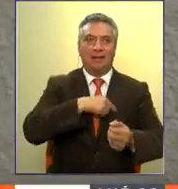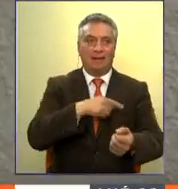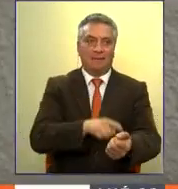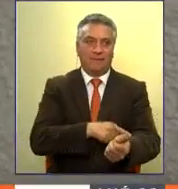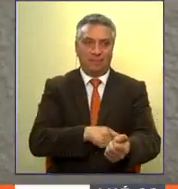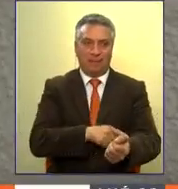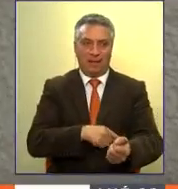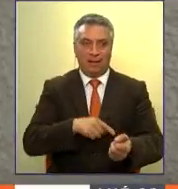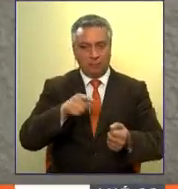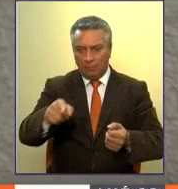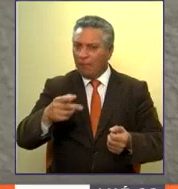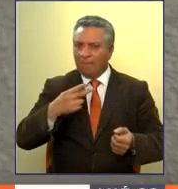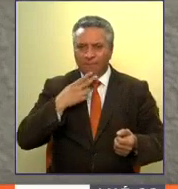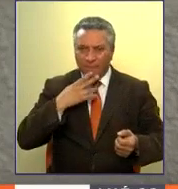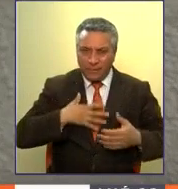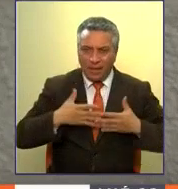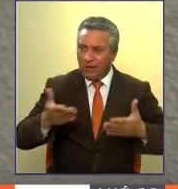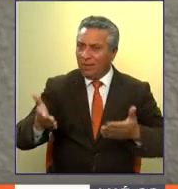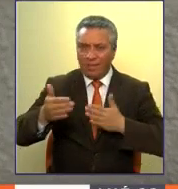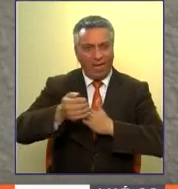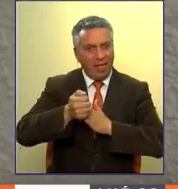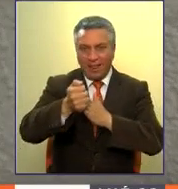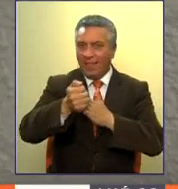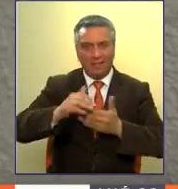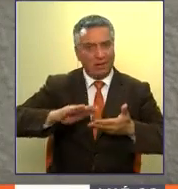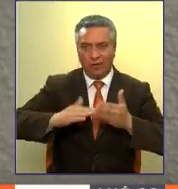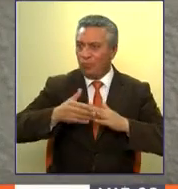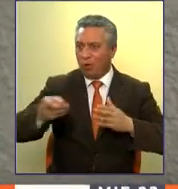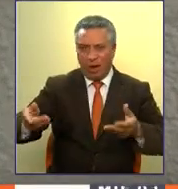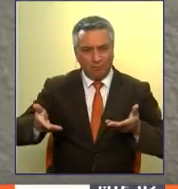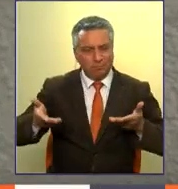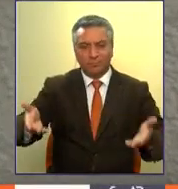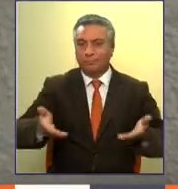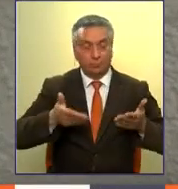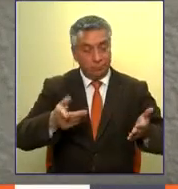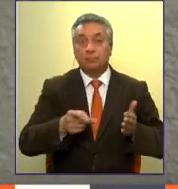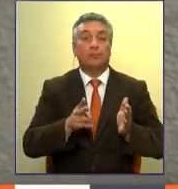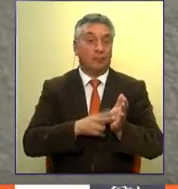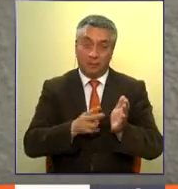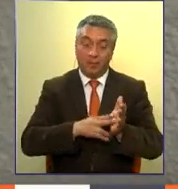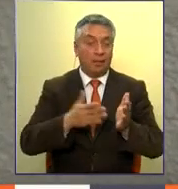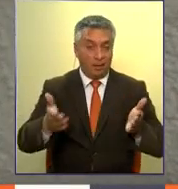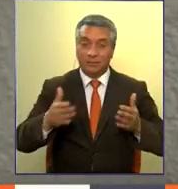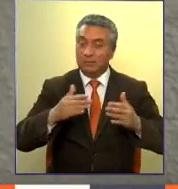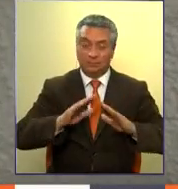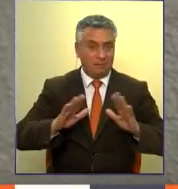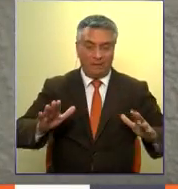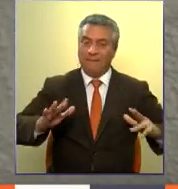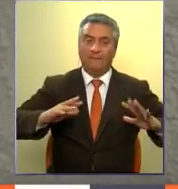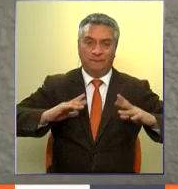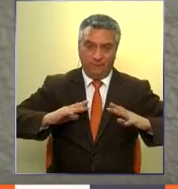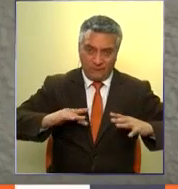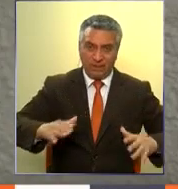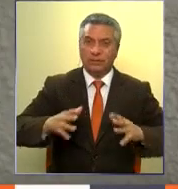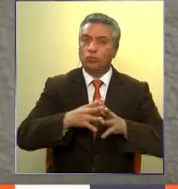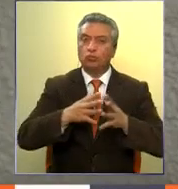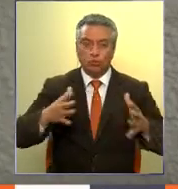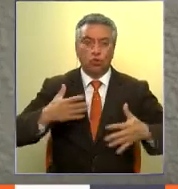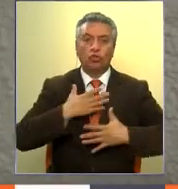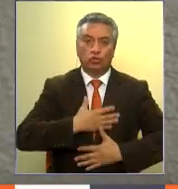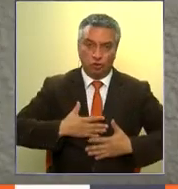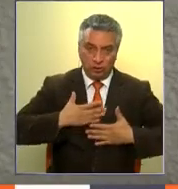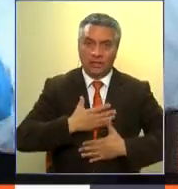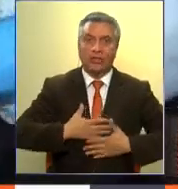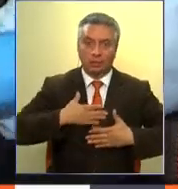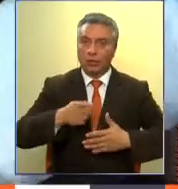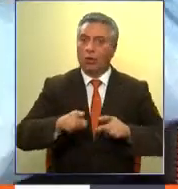vida ha entregado amor, es una líder de la comunidad, entonces... La verdad es que nada, felices, muy contentos y que nos siga entregando